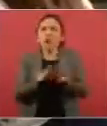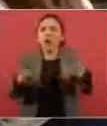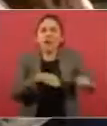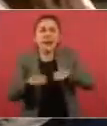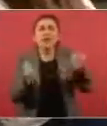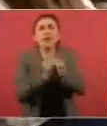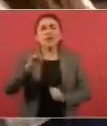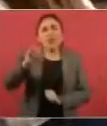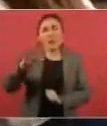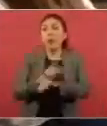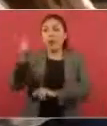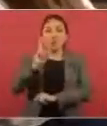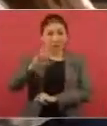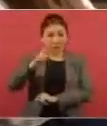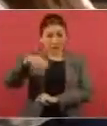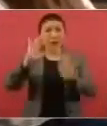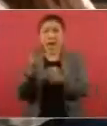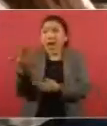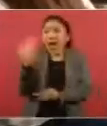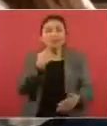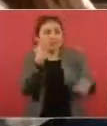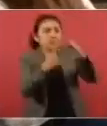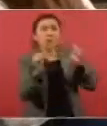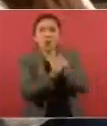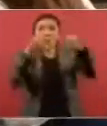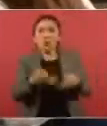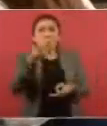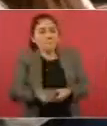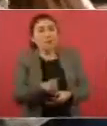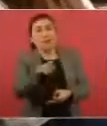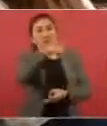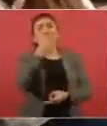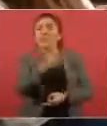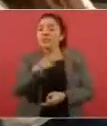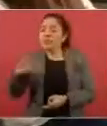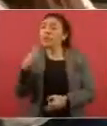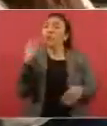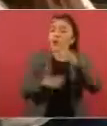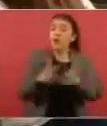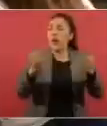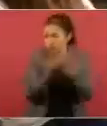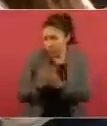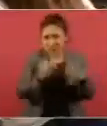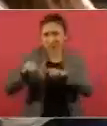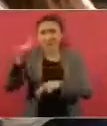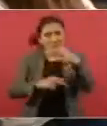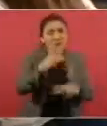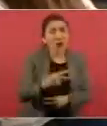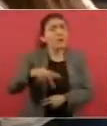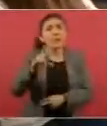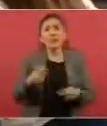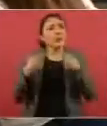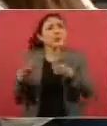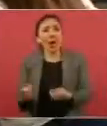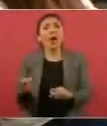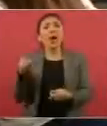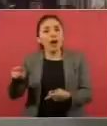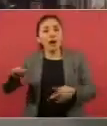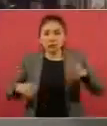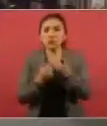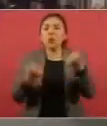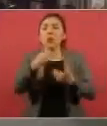fiscalías? Porque Luz Raquel ya había denunciado, siguió la vía institucional que se les pide a las víctimas que denuncien formalmente y todo, y sin embargo, se le negó el sumarla a